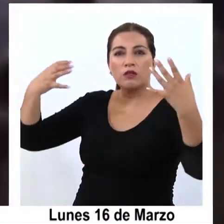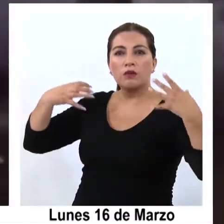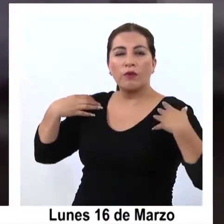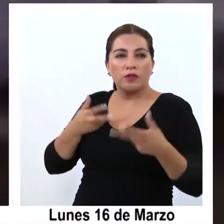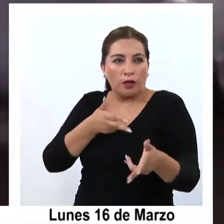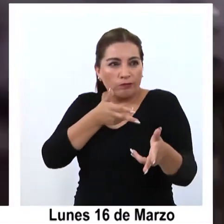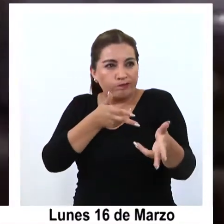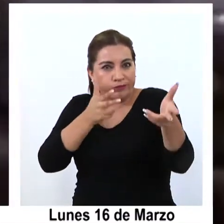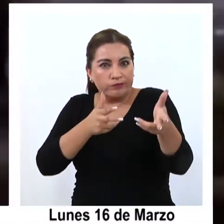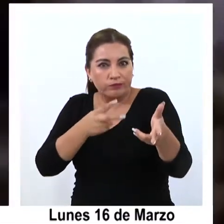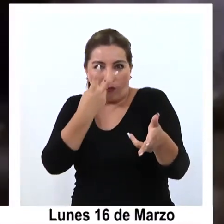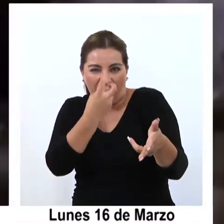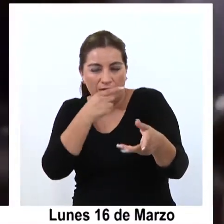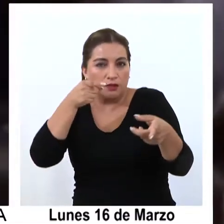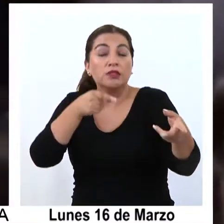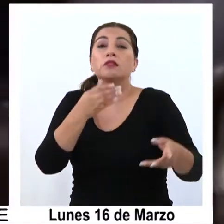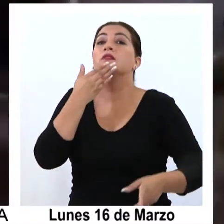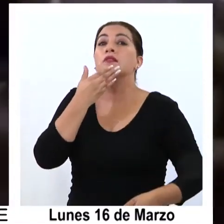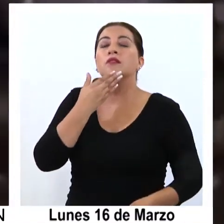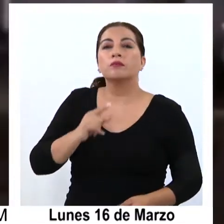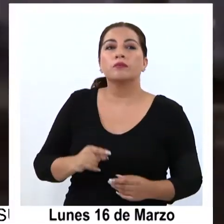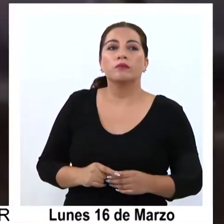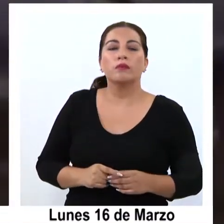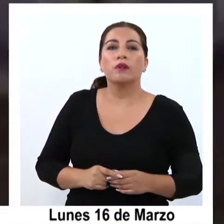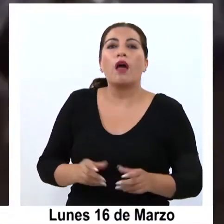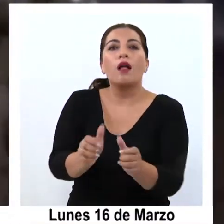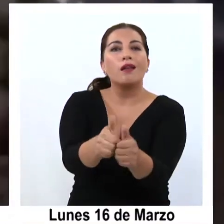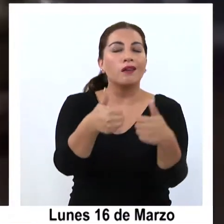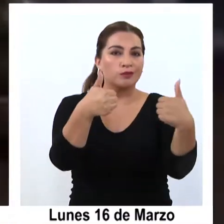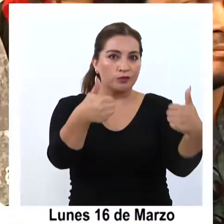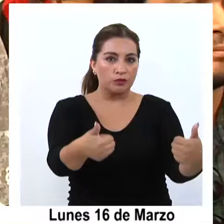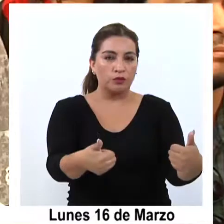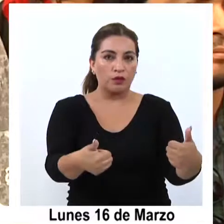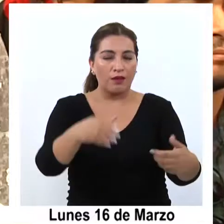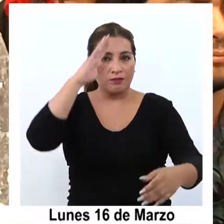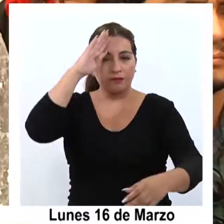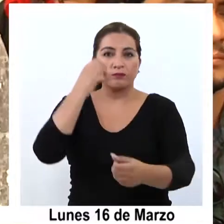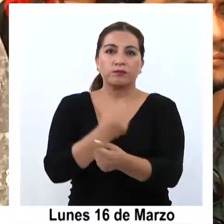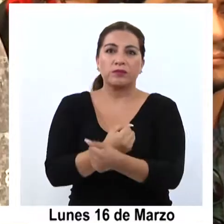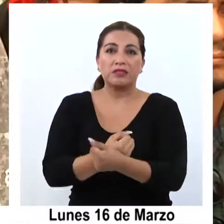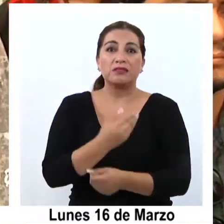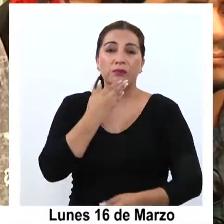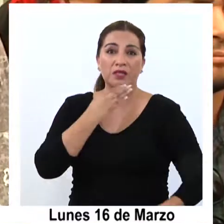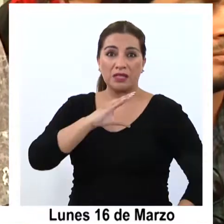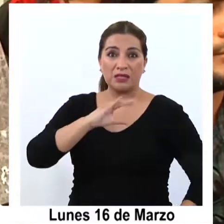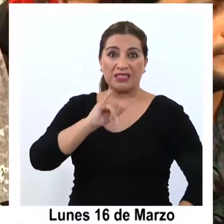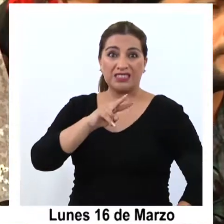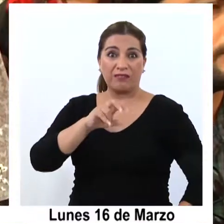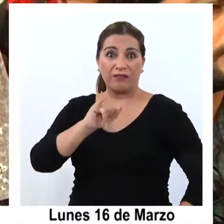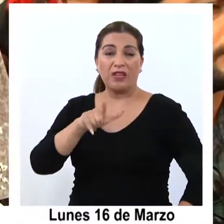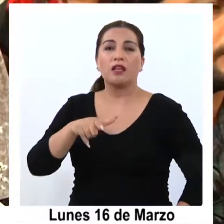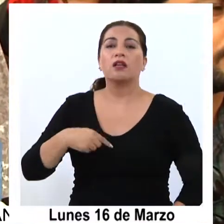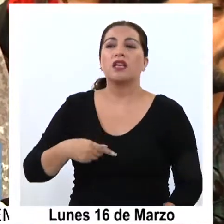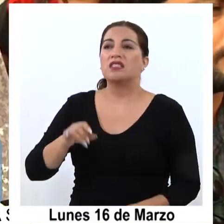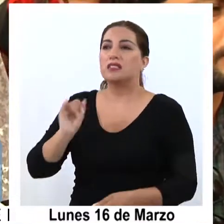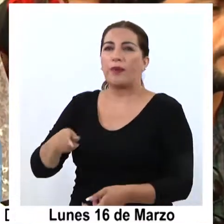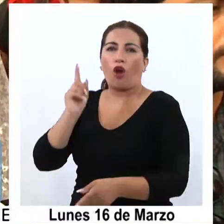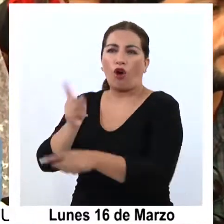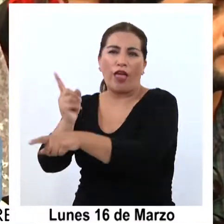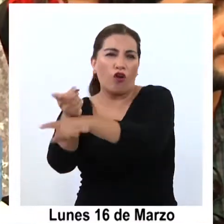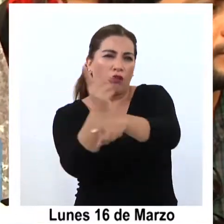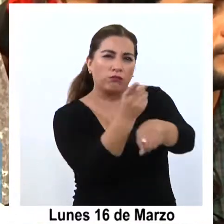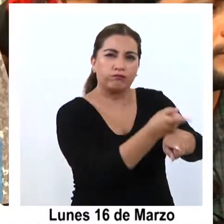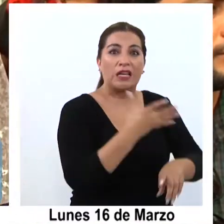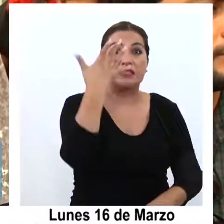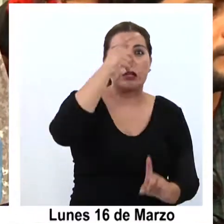de disparar este armamento, sino que también las autoridades, tanto policiales como civiles, que han dado las órdenes